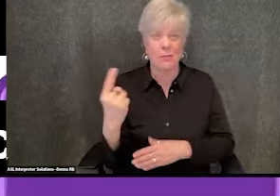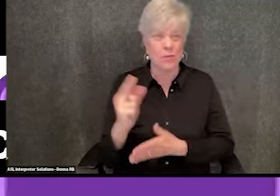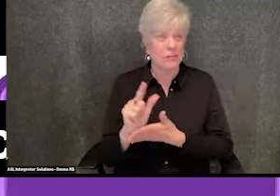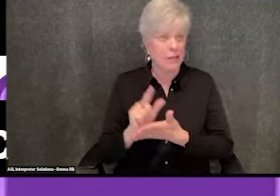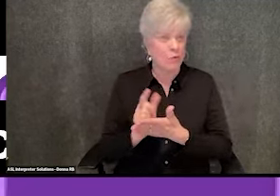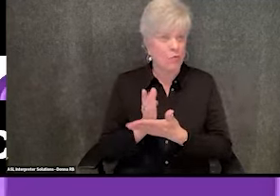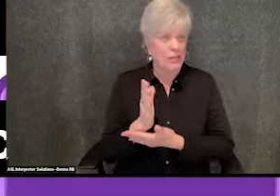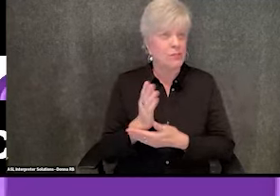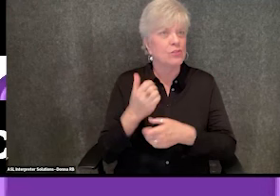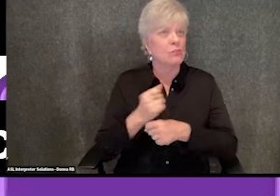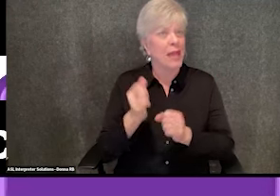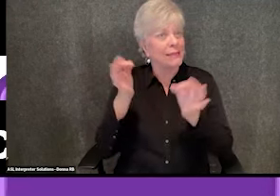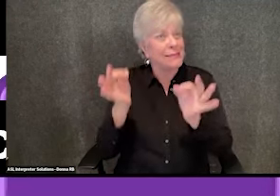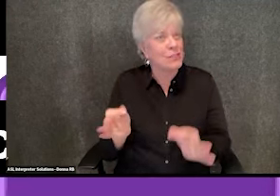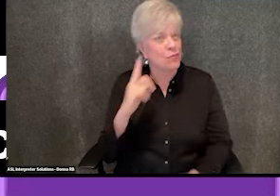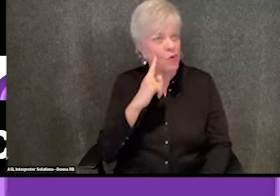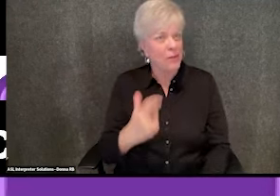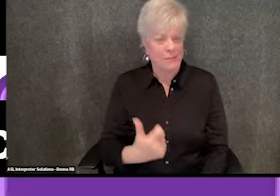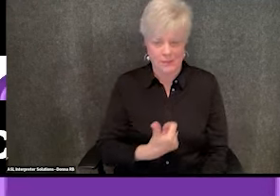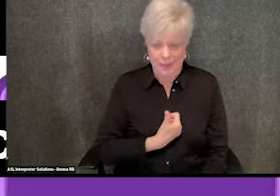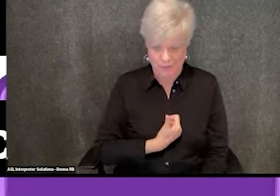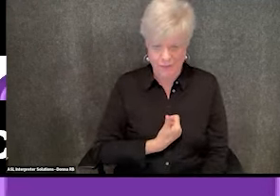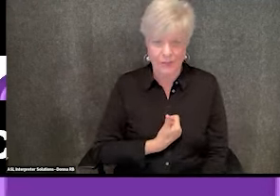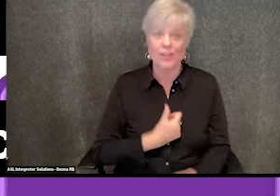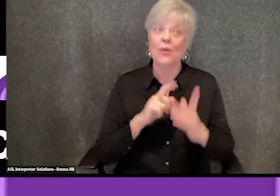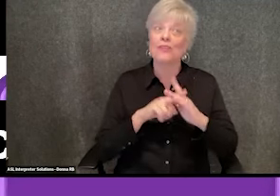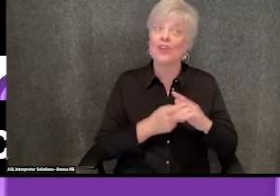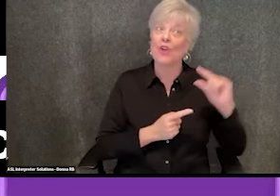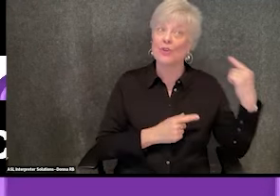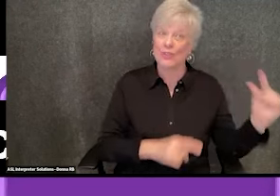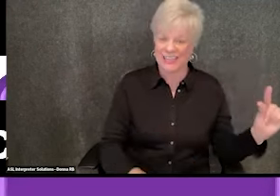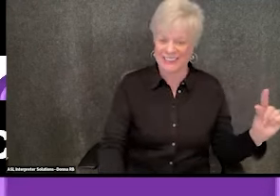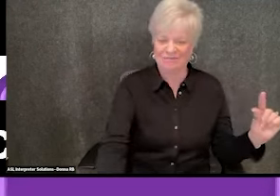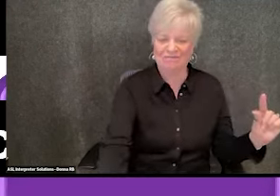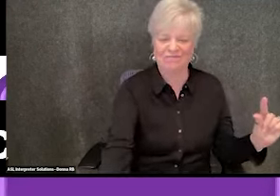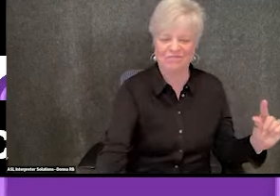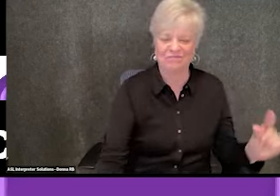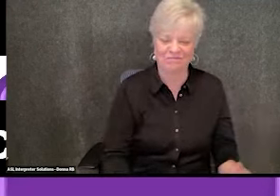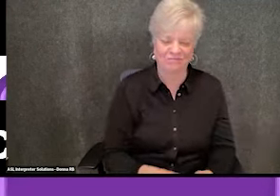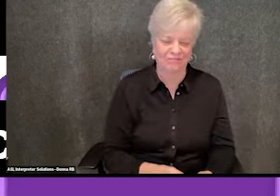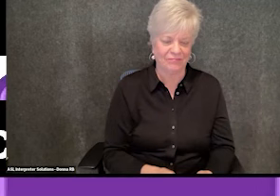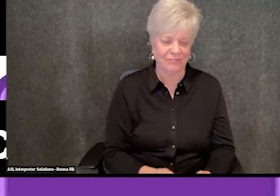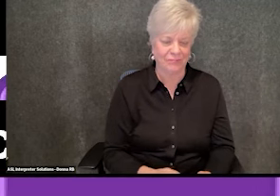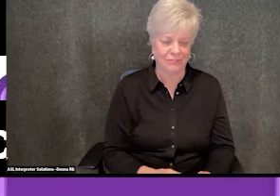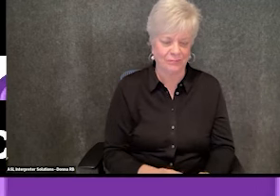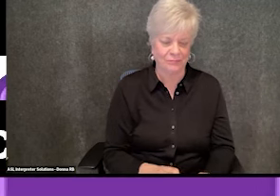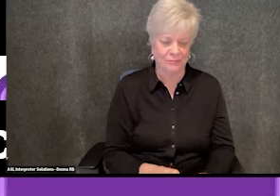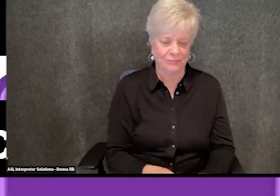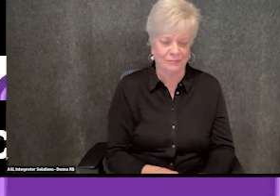o hasta cierto nivel hemos quitado completamente el derecho de la persona a tomar sus